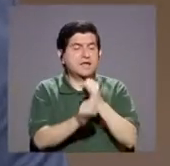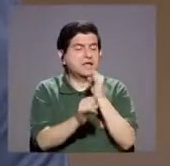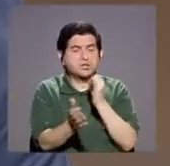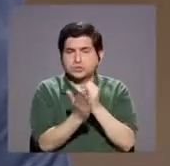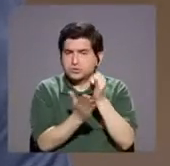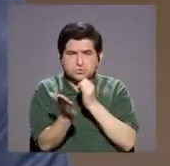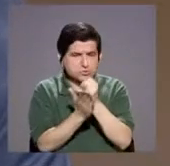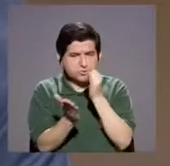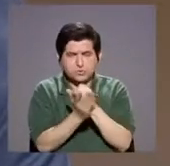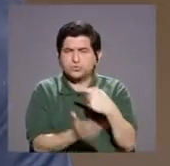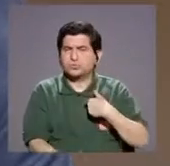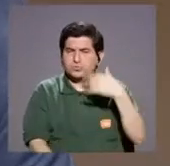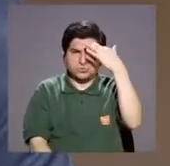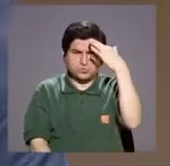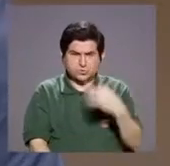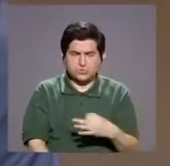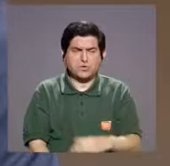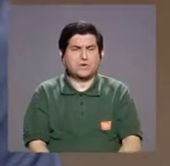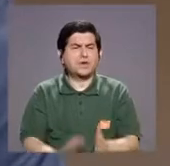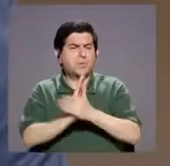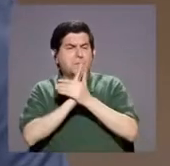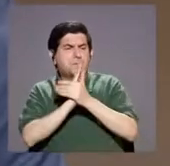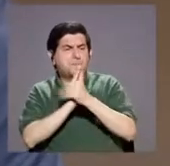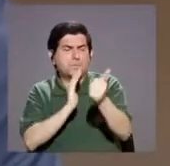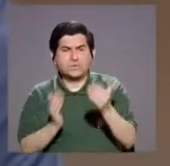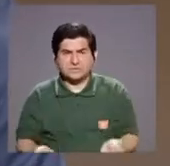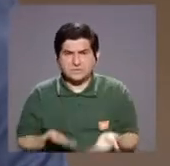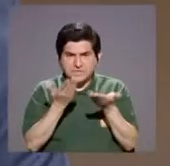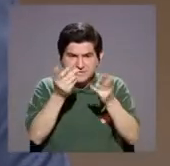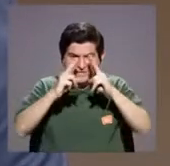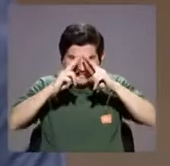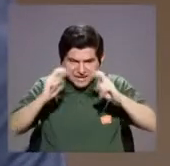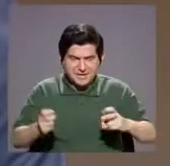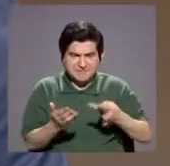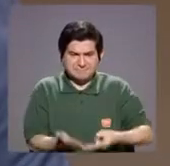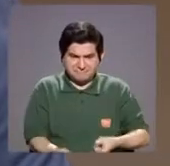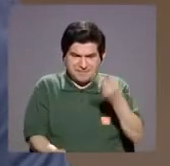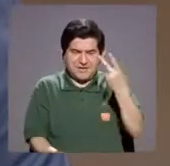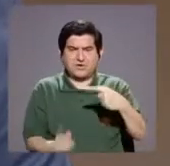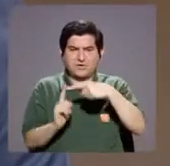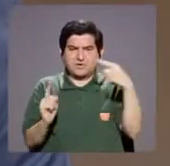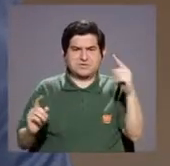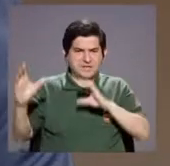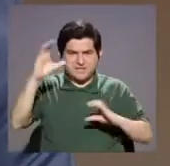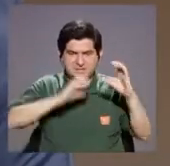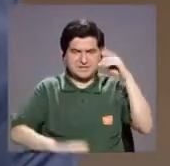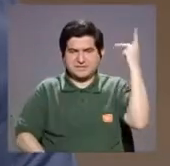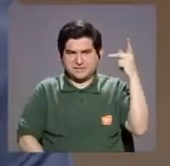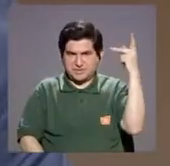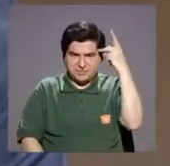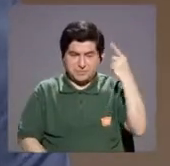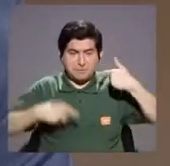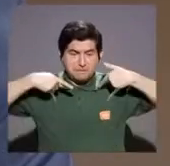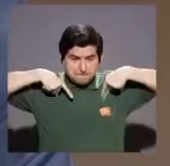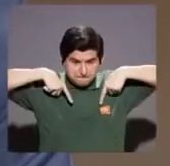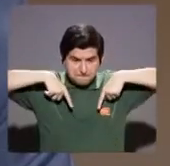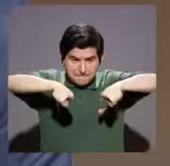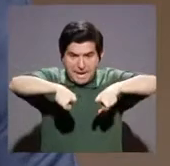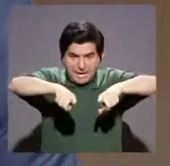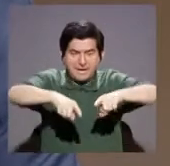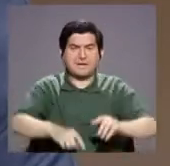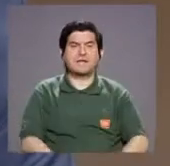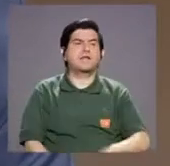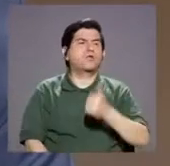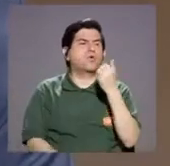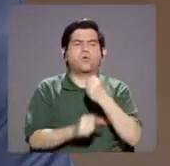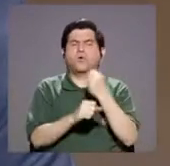investigación y que creo que en eso la potencia que le puedo ofrecer al análisis va a ser muy rico desde la ciencia política paralelamente a eso creo que hay